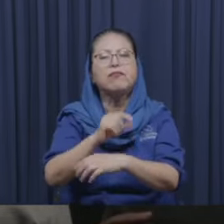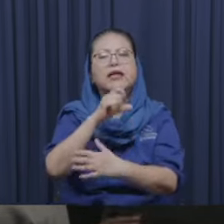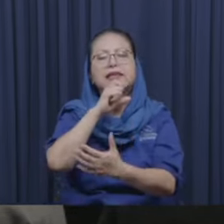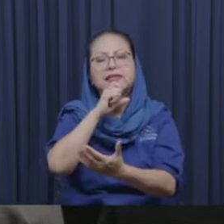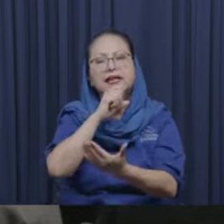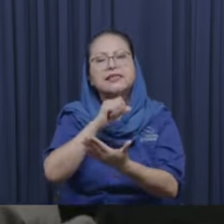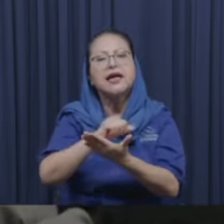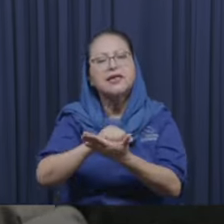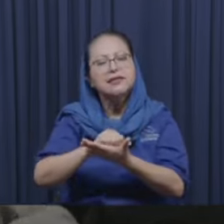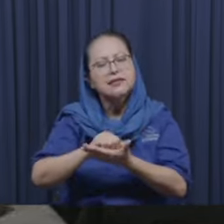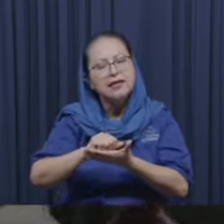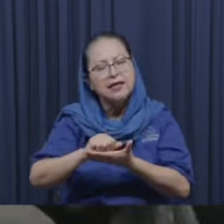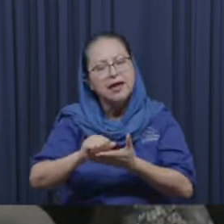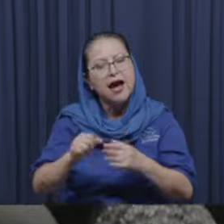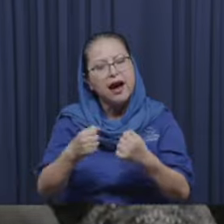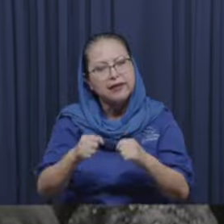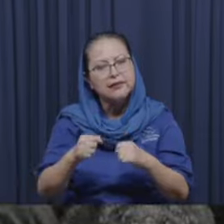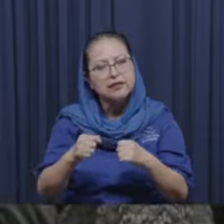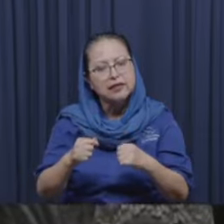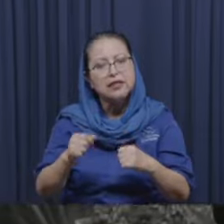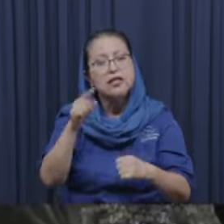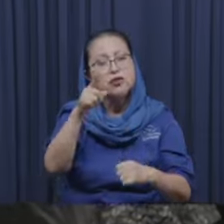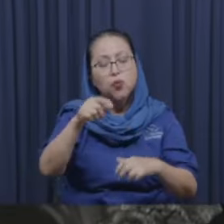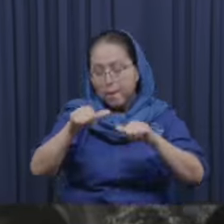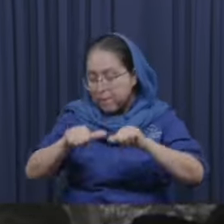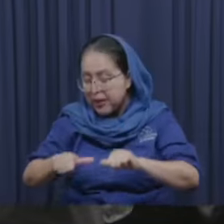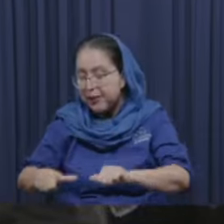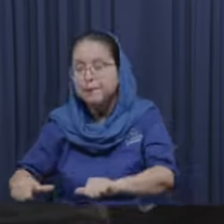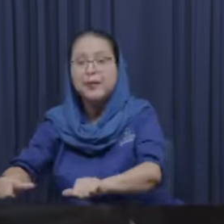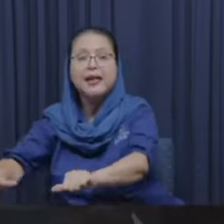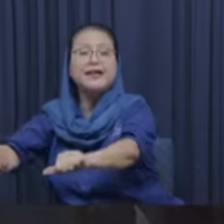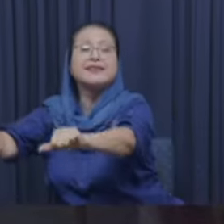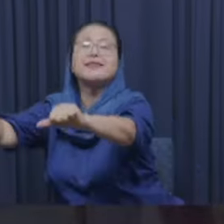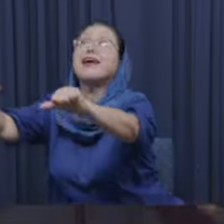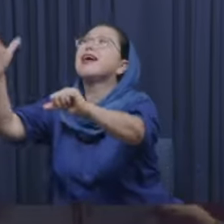hermosa como la noia esposo